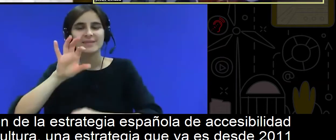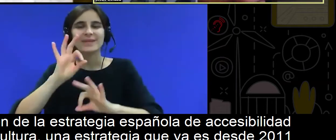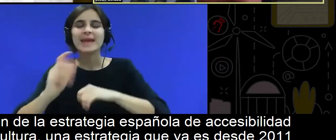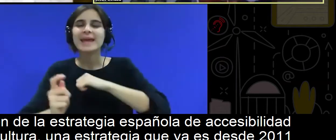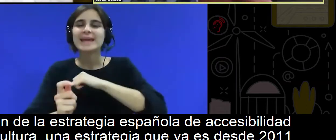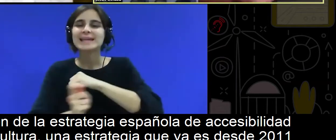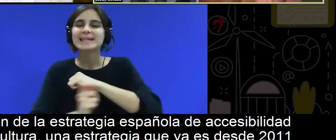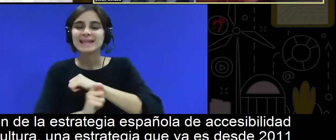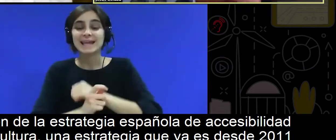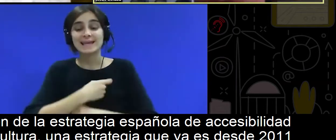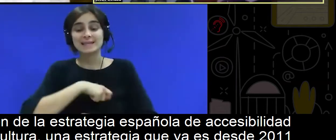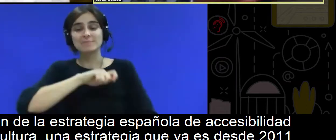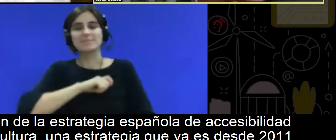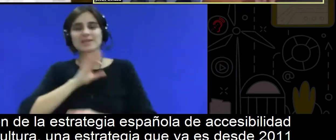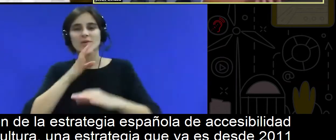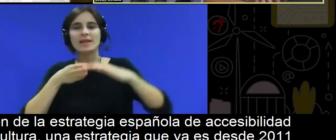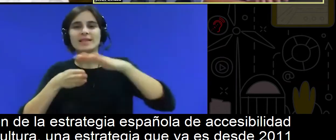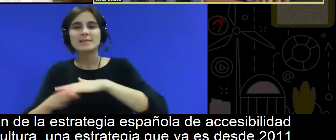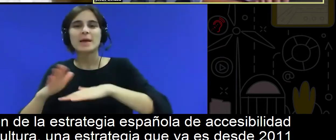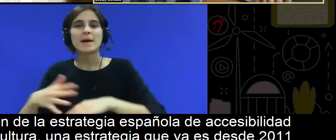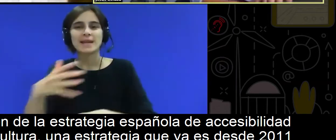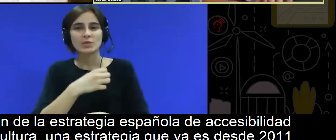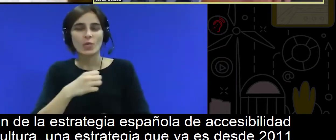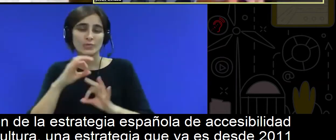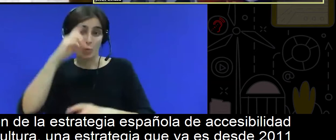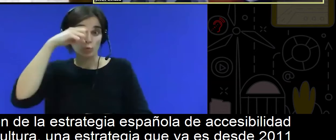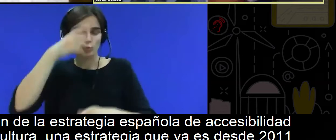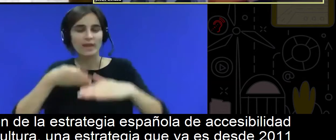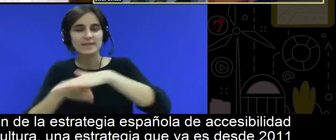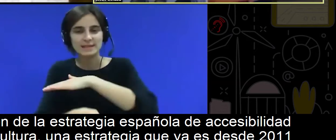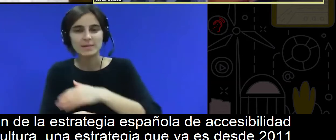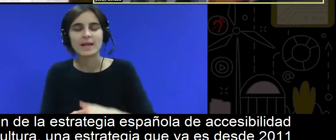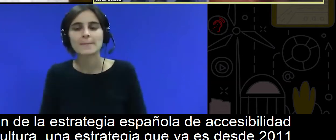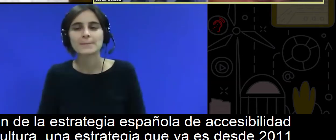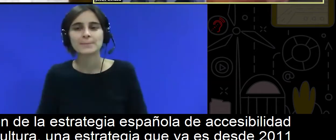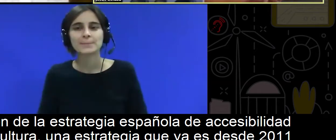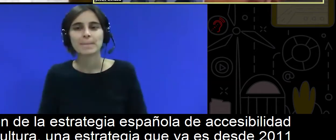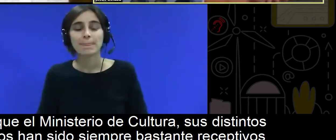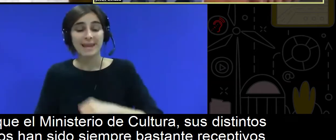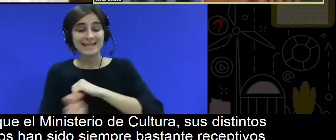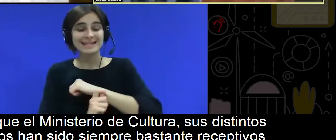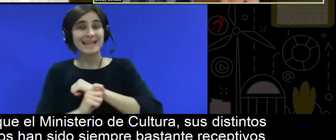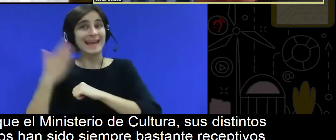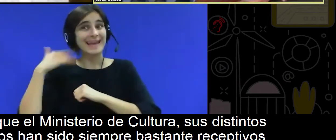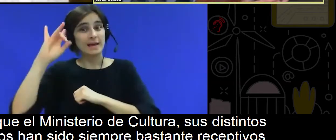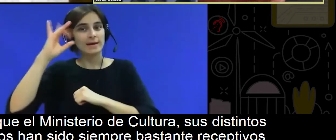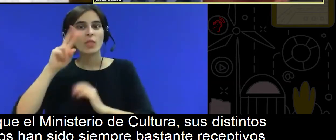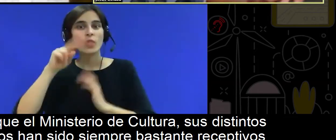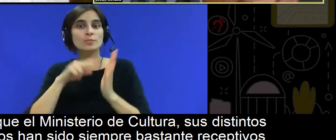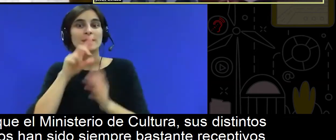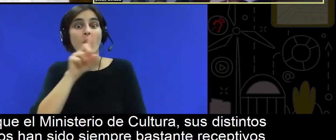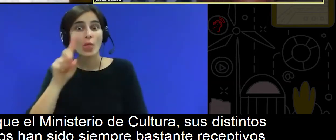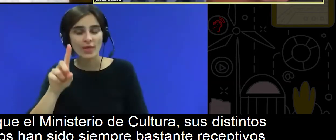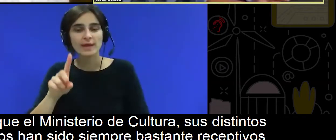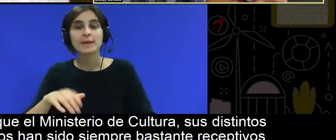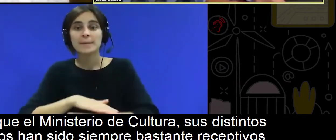la estrategia española de accesibilidad para todos, ¿no? La cultura. Una estrategia que ya es desde 2011 y que es verdad que el Ministerio de Cultura,